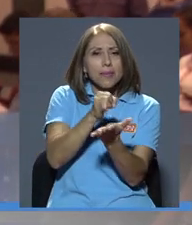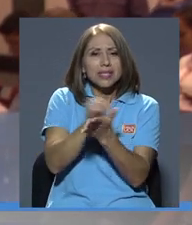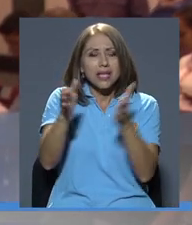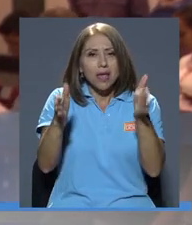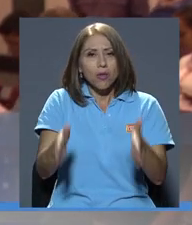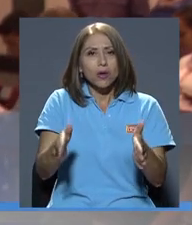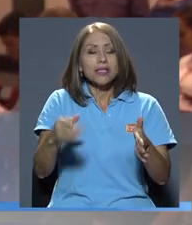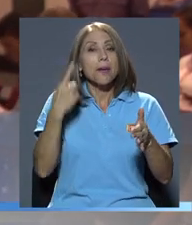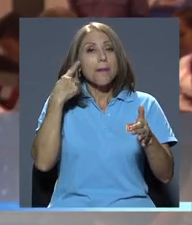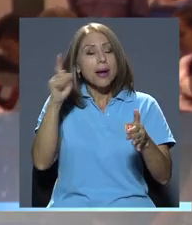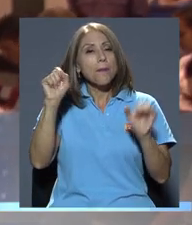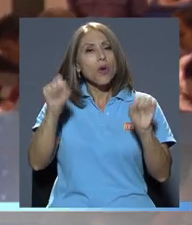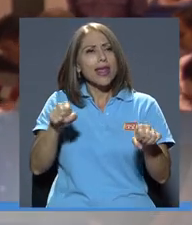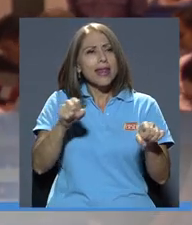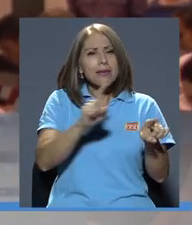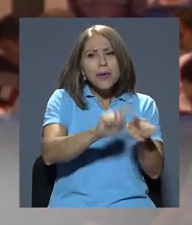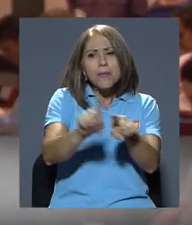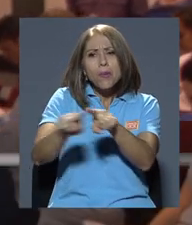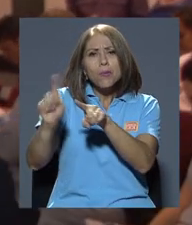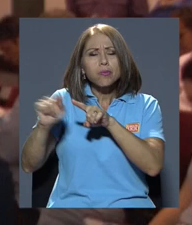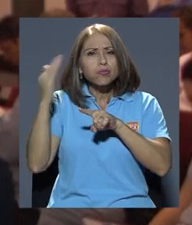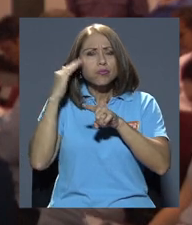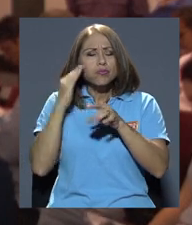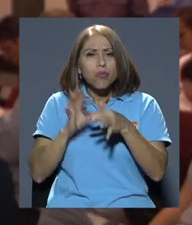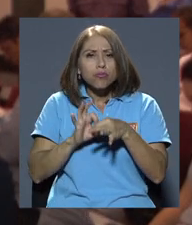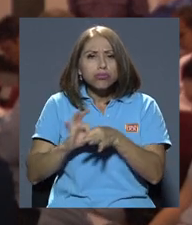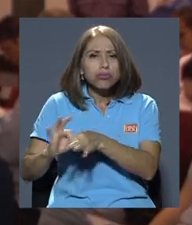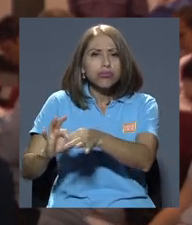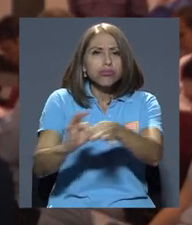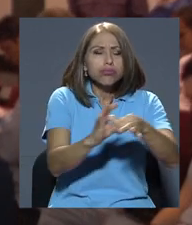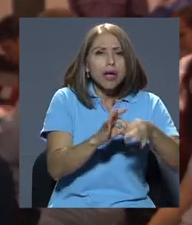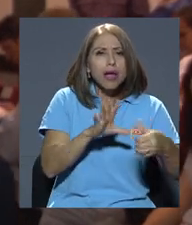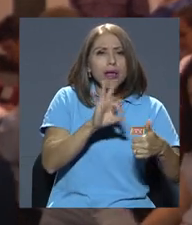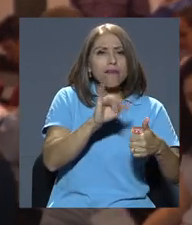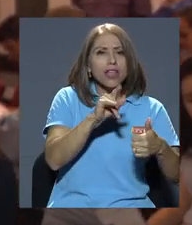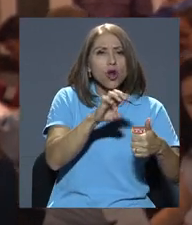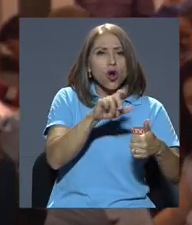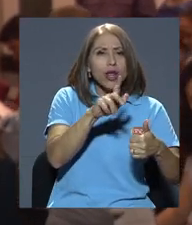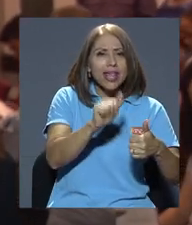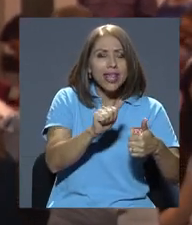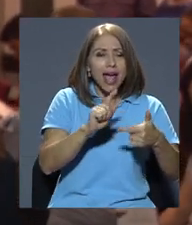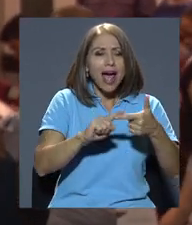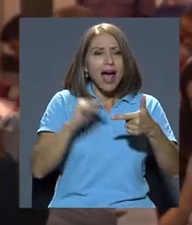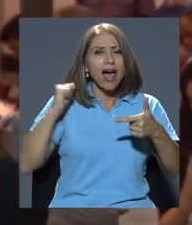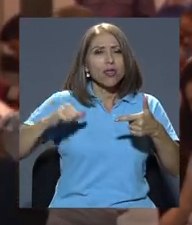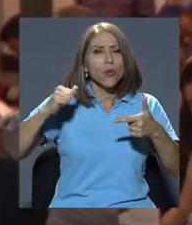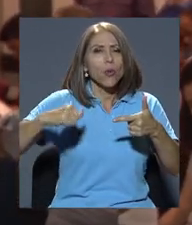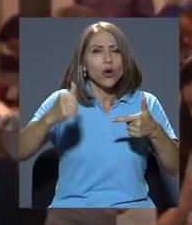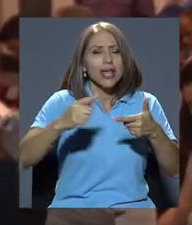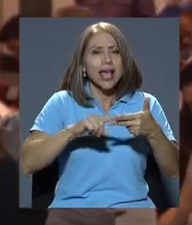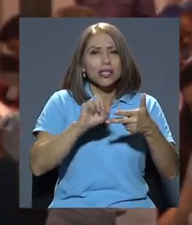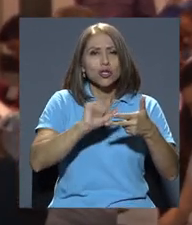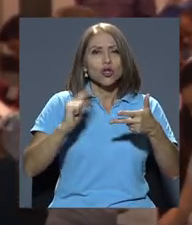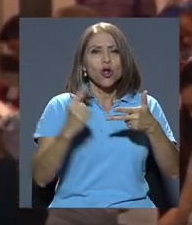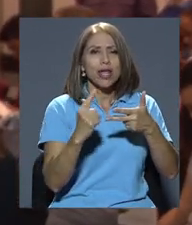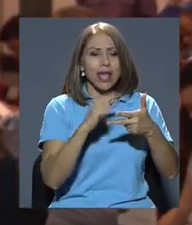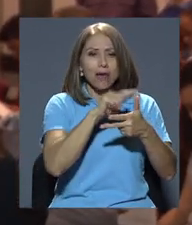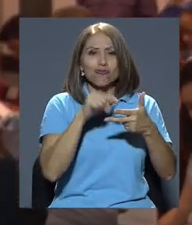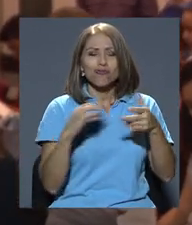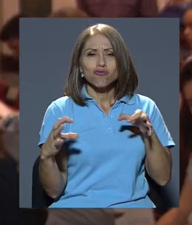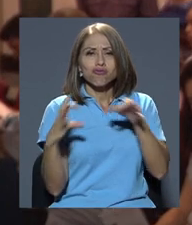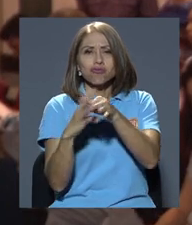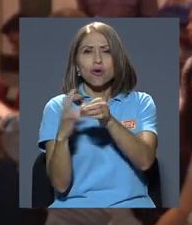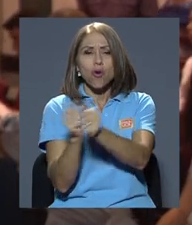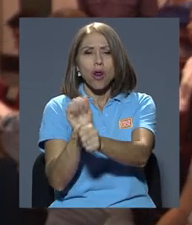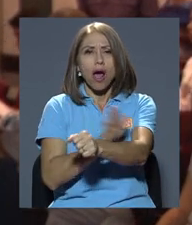articular otros saberes, para poder articular la filología con la música, la antropología con la música, la sociología con la música. En la